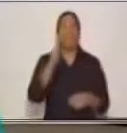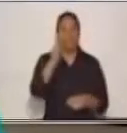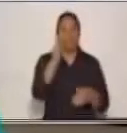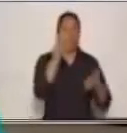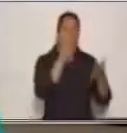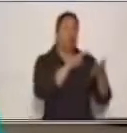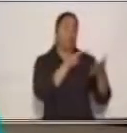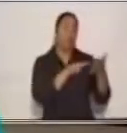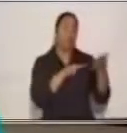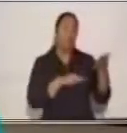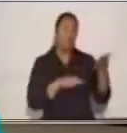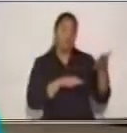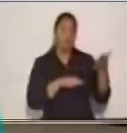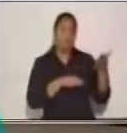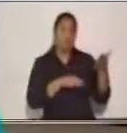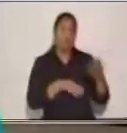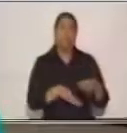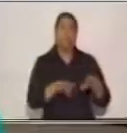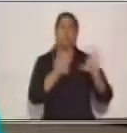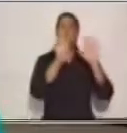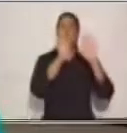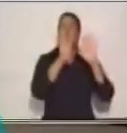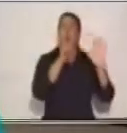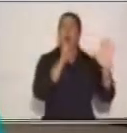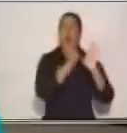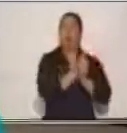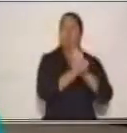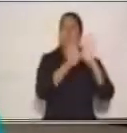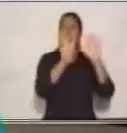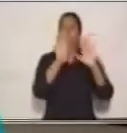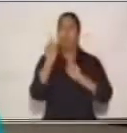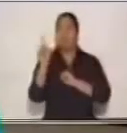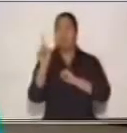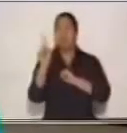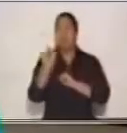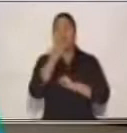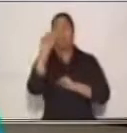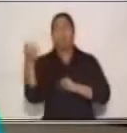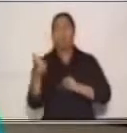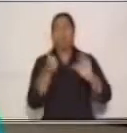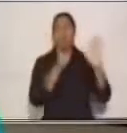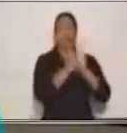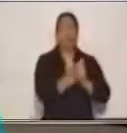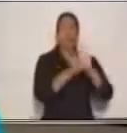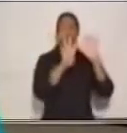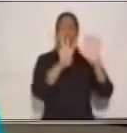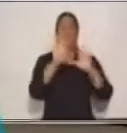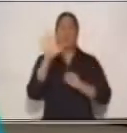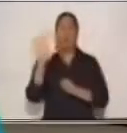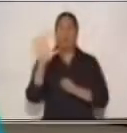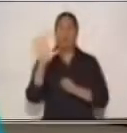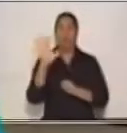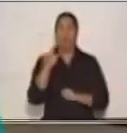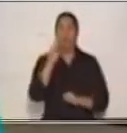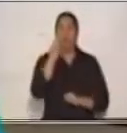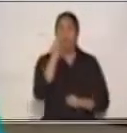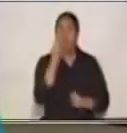del artículo 91 al artículo 95 y van a